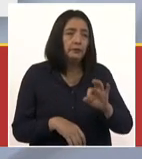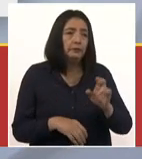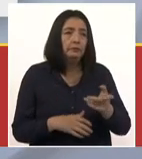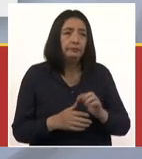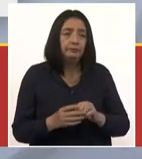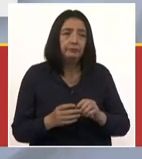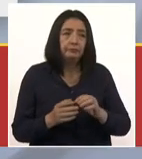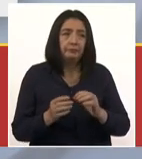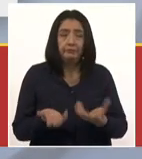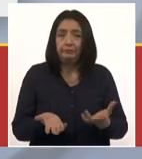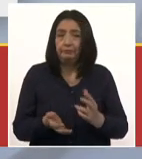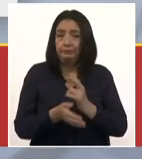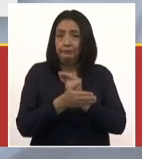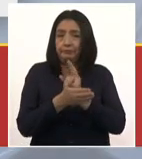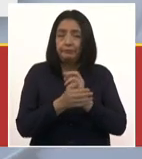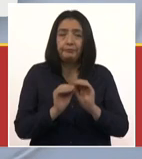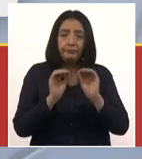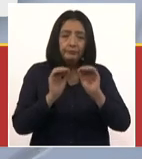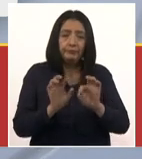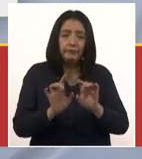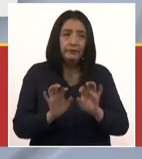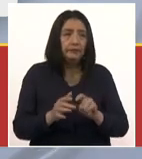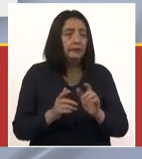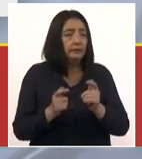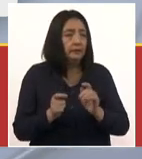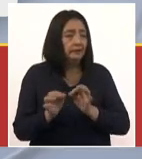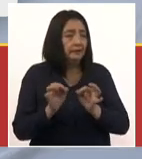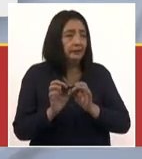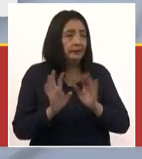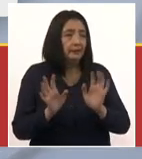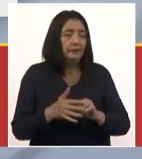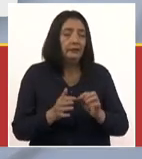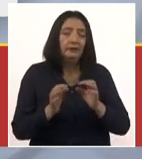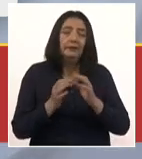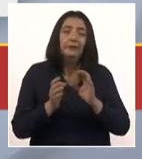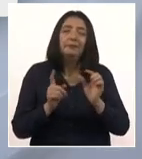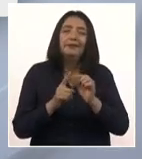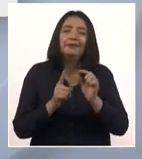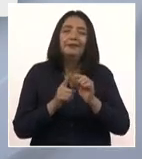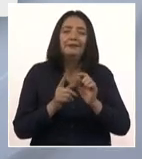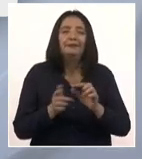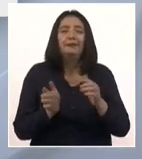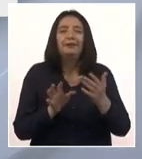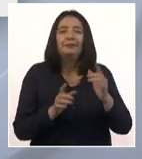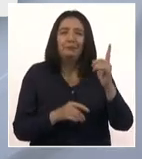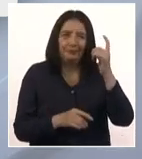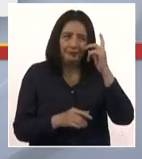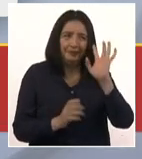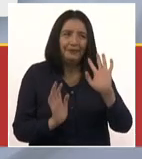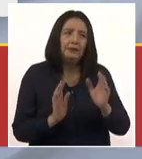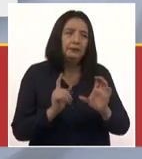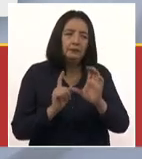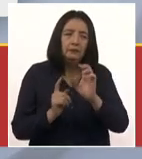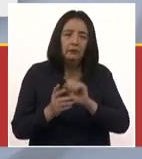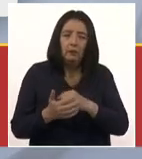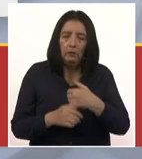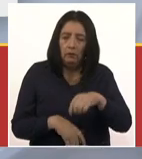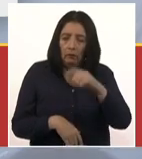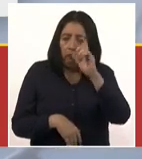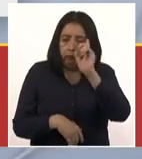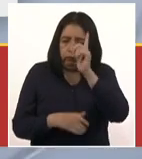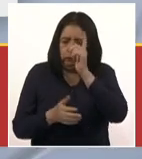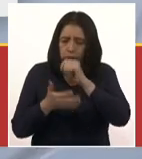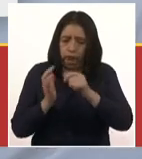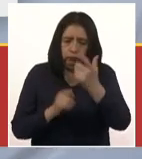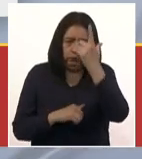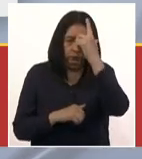se pronunciaba a través de su cuenta de Twitter, intentando aclarar que sus frases se referían a la muerte política del comunismo y de los dirigentes